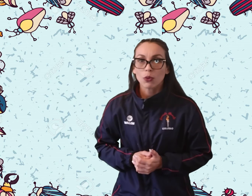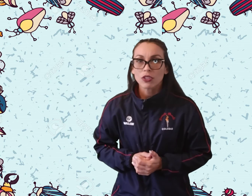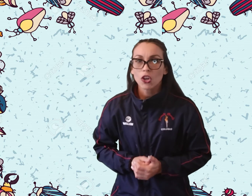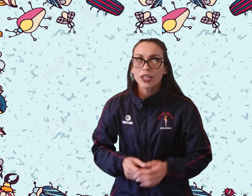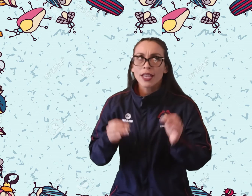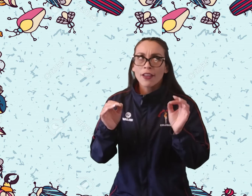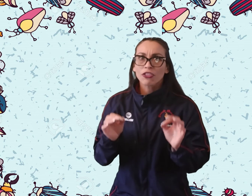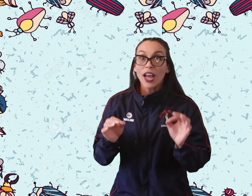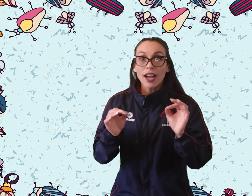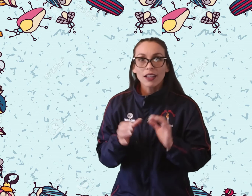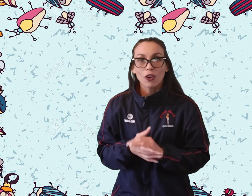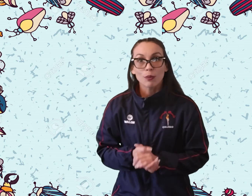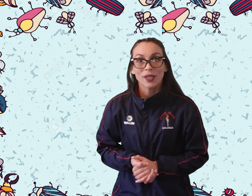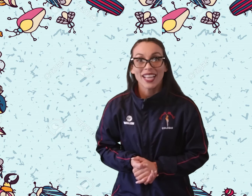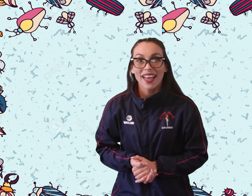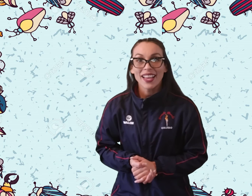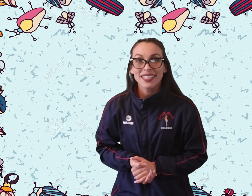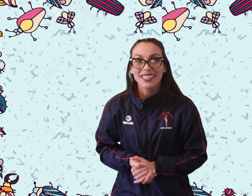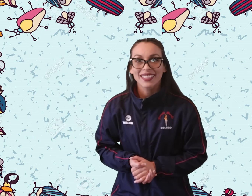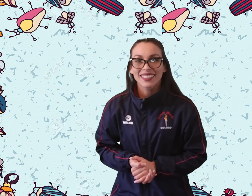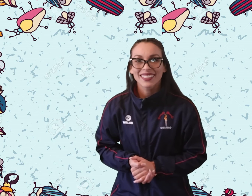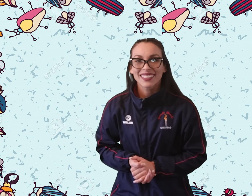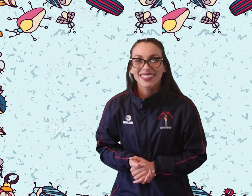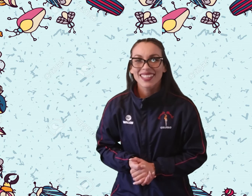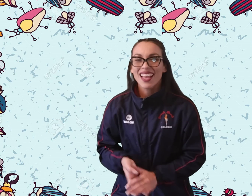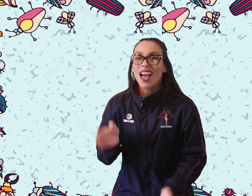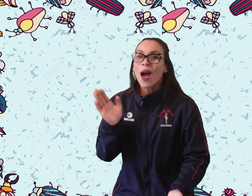estas situaciones tan complicadas?